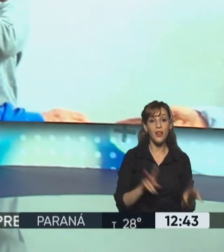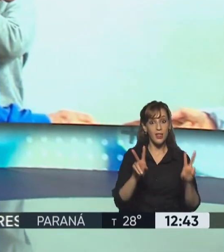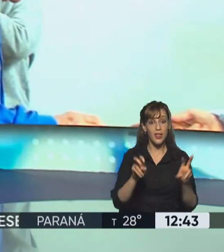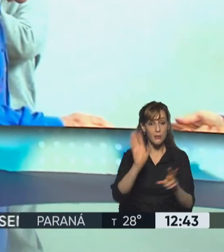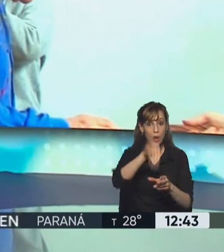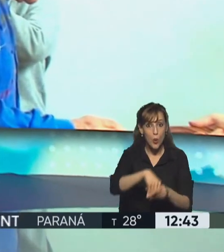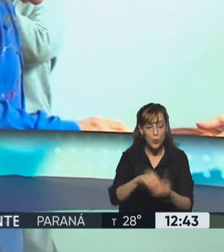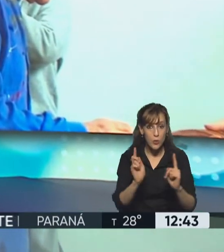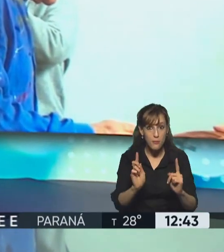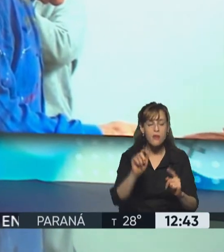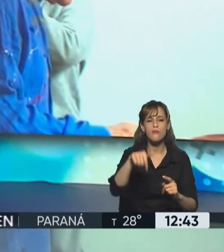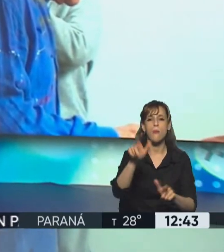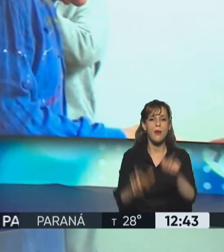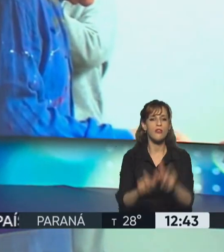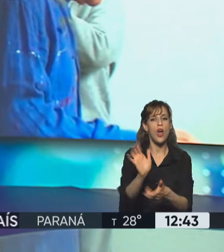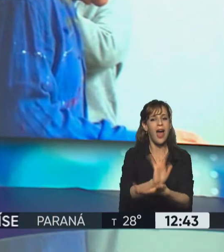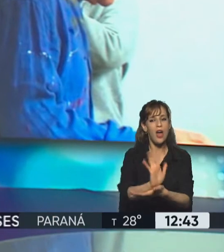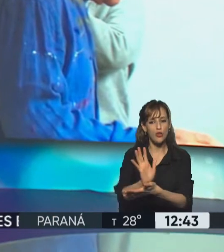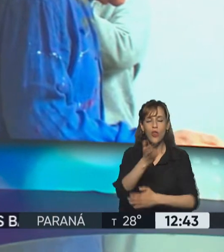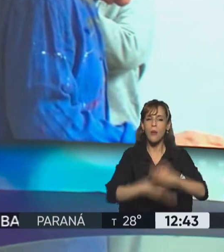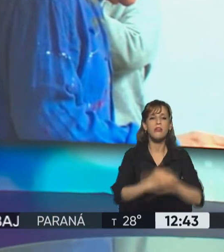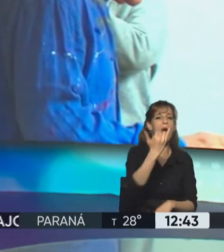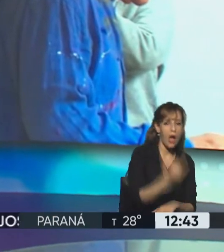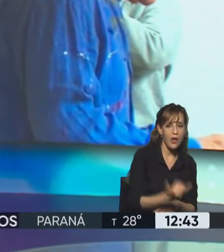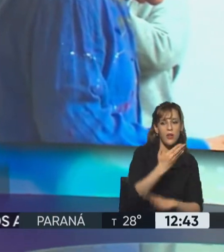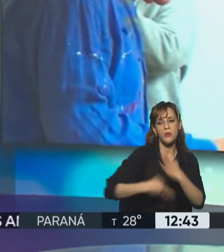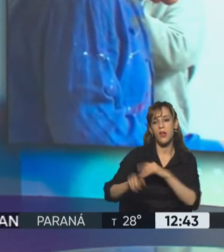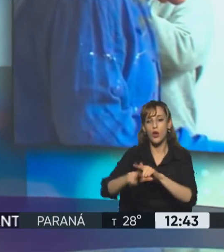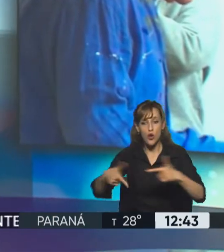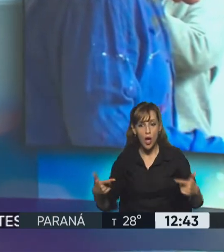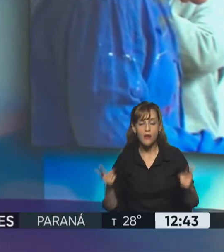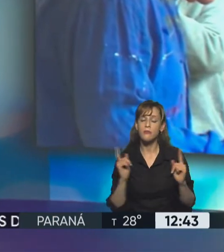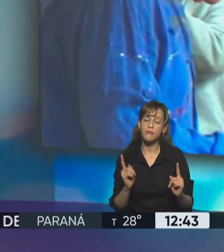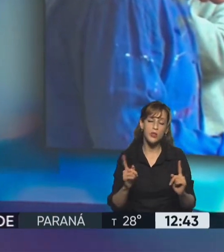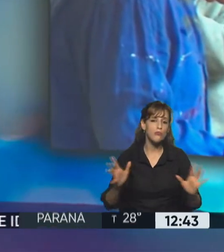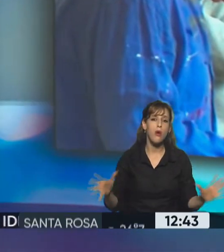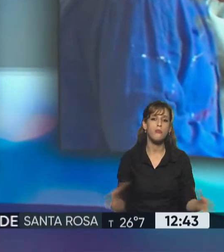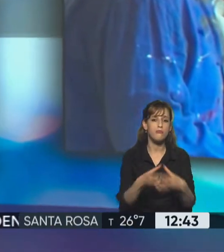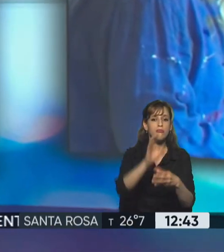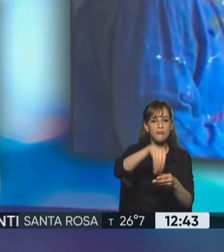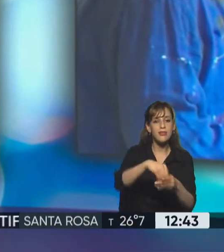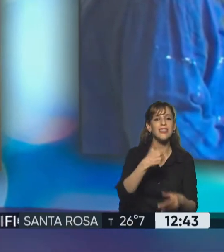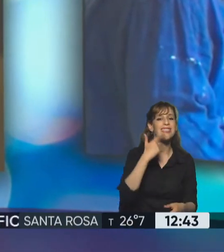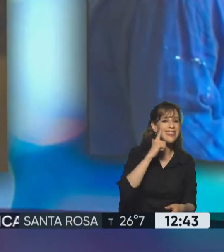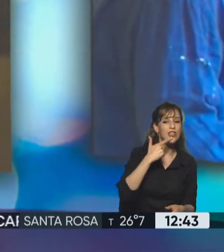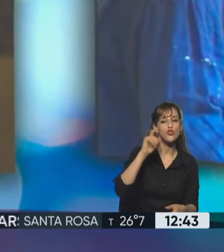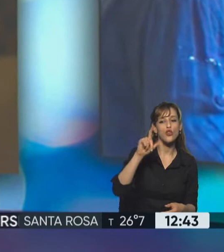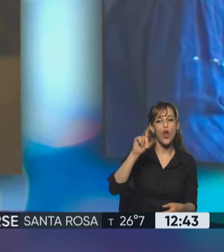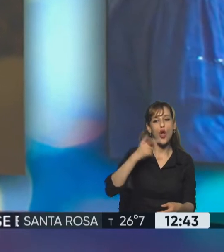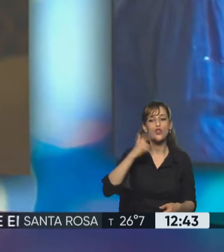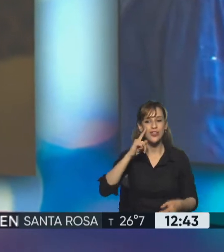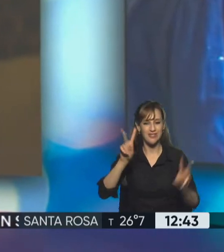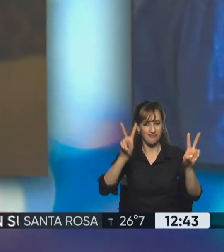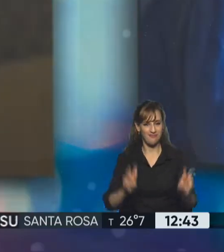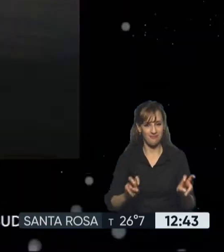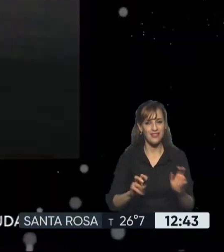aquí actores que tienen y que no tienen discapacidad trabajan en conjunto en Sí, Solo Sí. Fue serie, ahora es documental, Sí, Solo Sí, haciendo